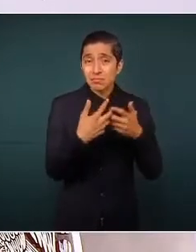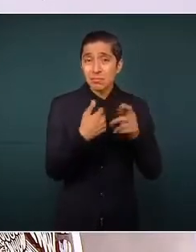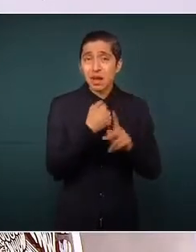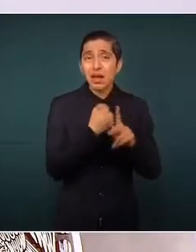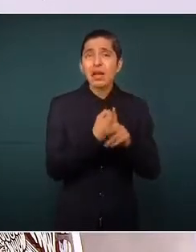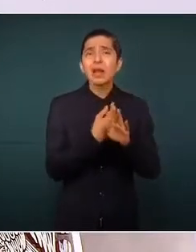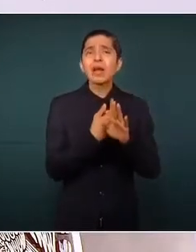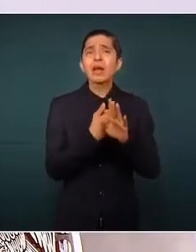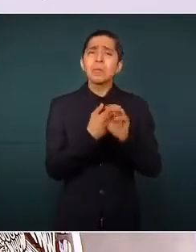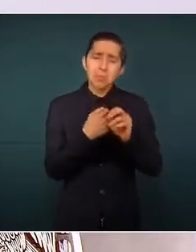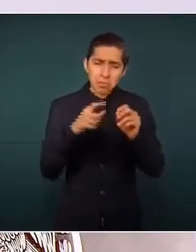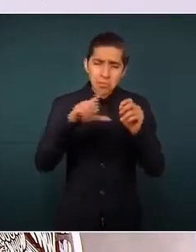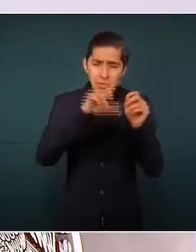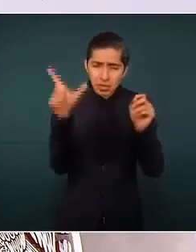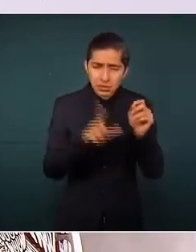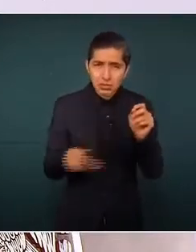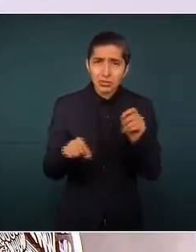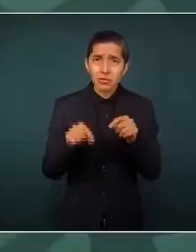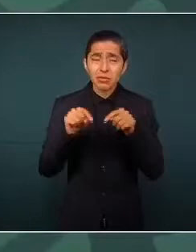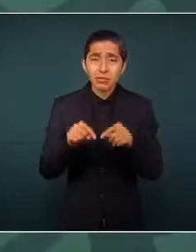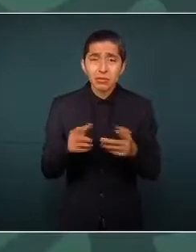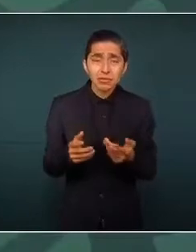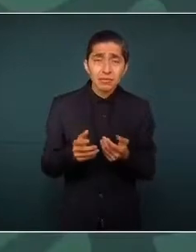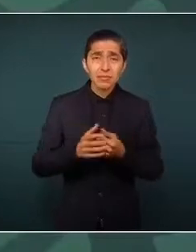y nacionales